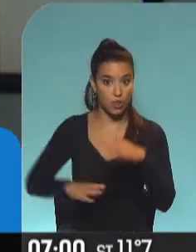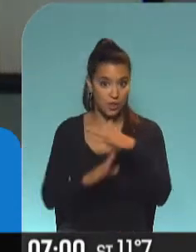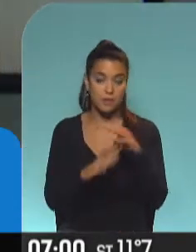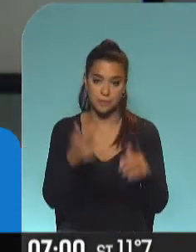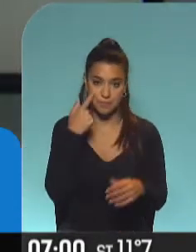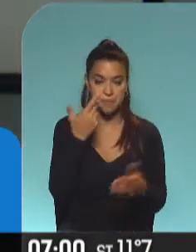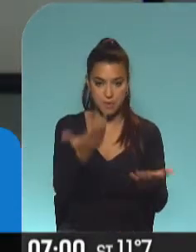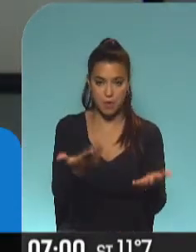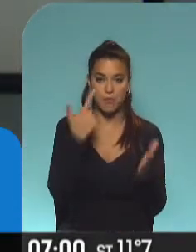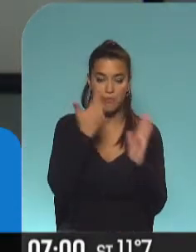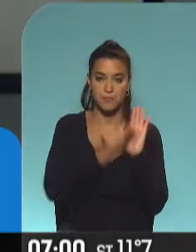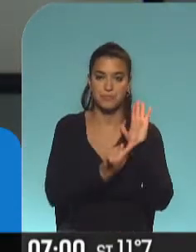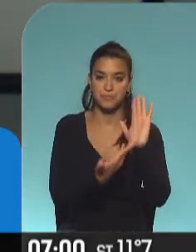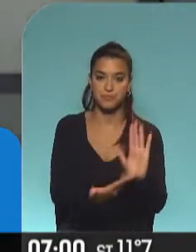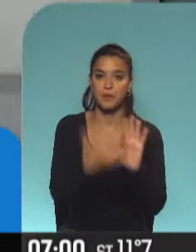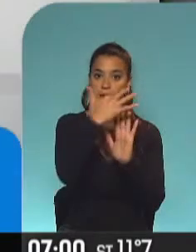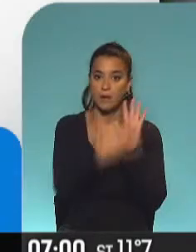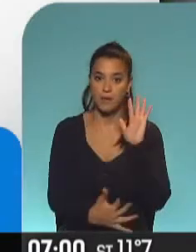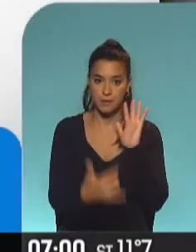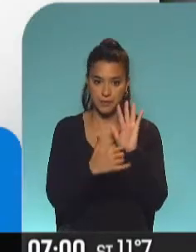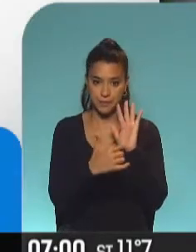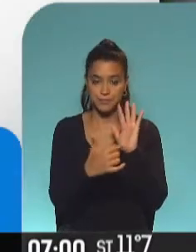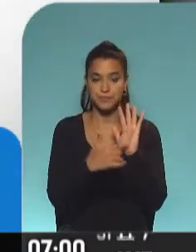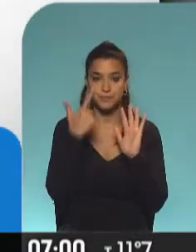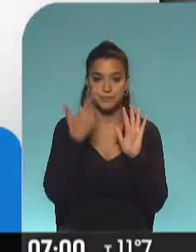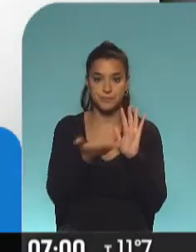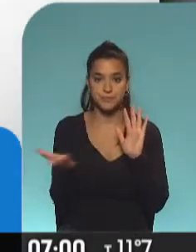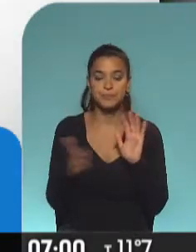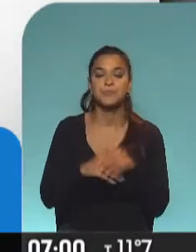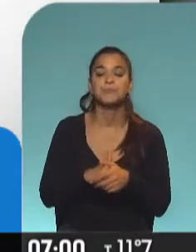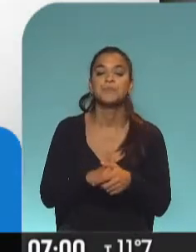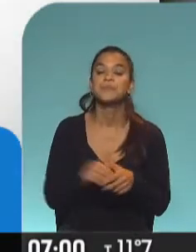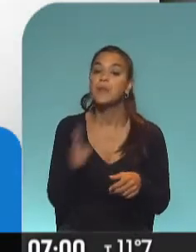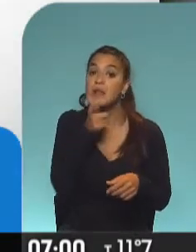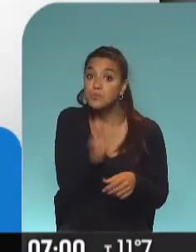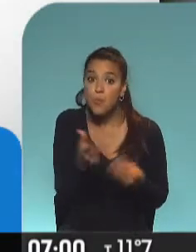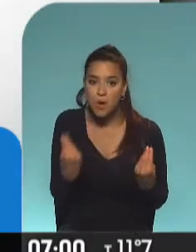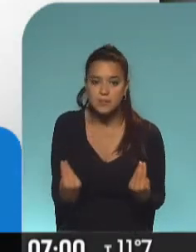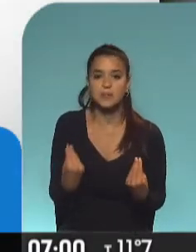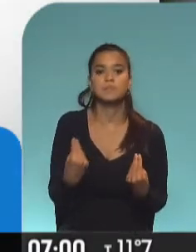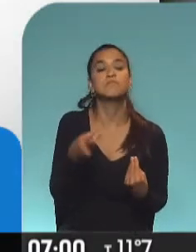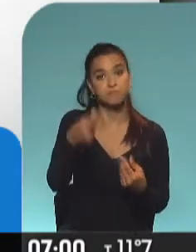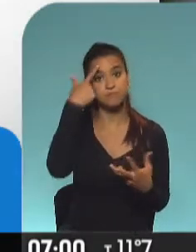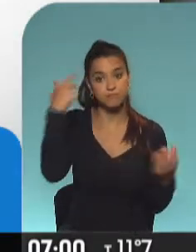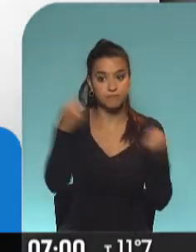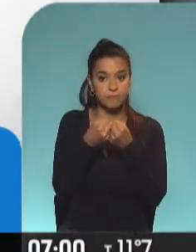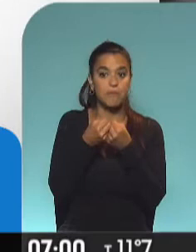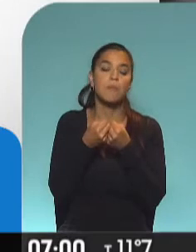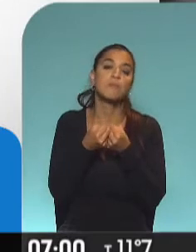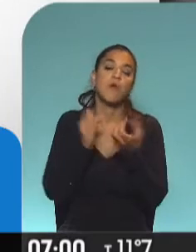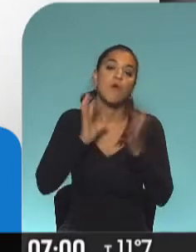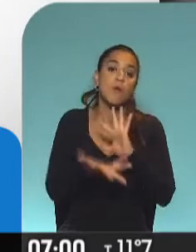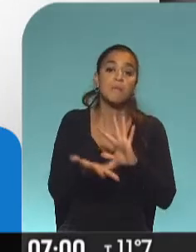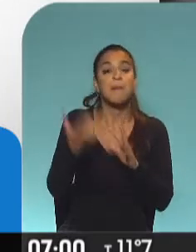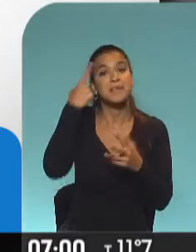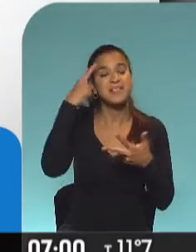mira, lo vamos a ver en estos dictámenes que vamos a poner en pantalla ahora, le respondió que él coincide con el planteo de los 3